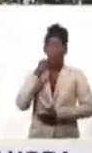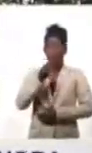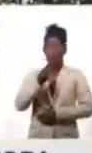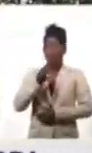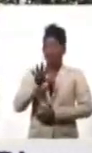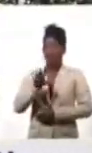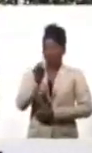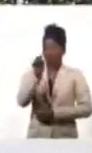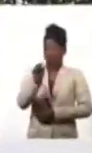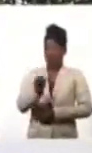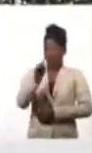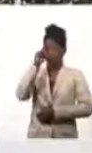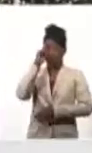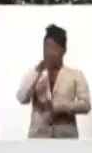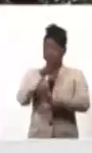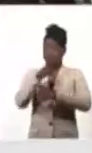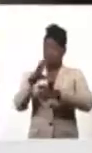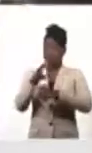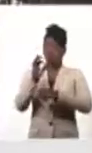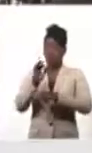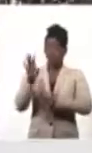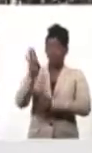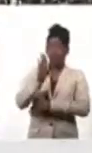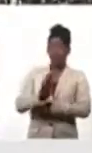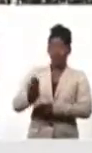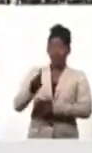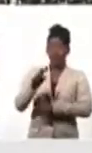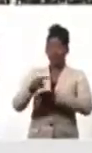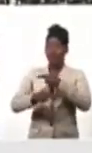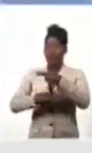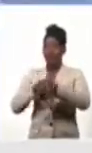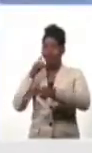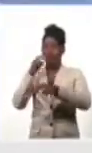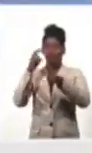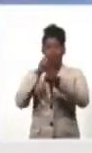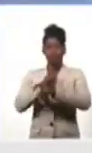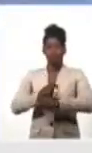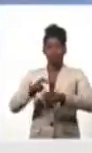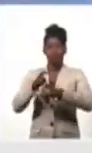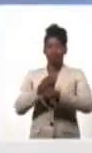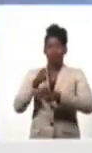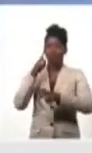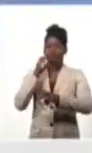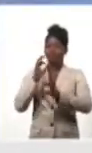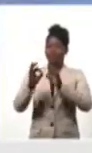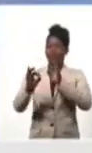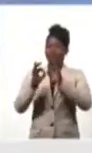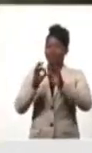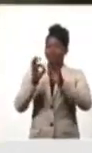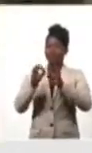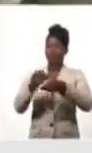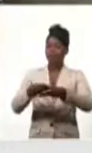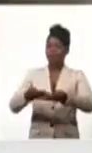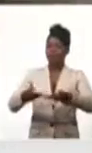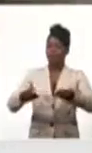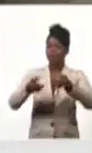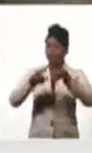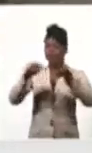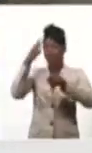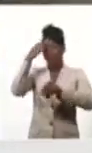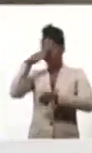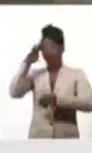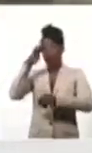ciencias biológicas ha realizado aportes significativos en la protección de la biodiversidad de esta zona suroriental cubana, con